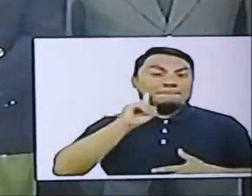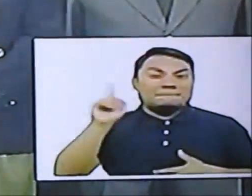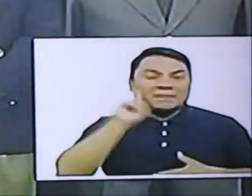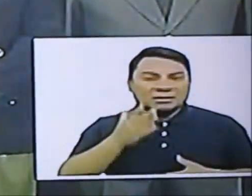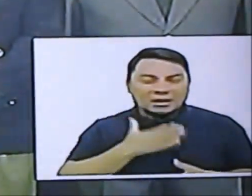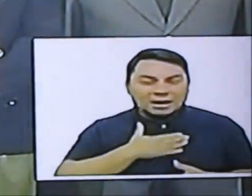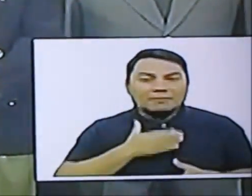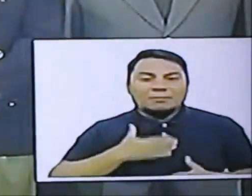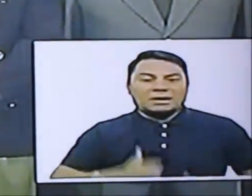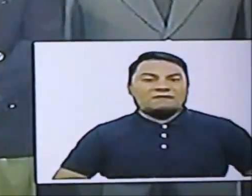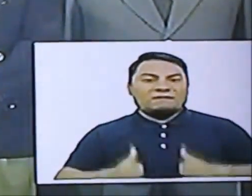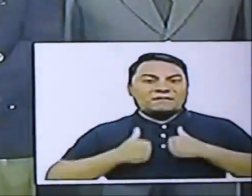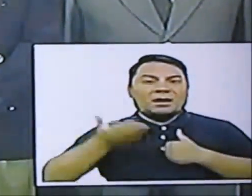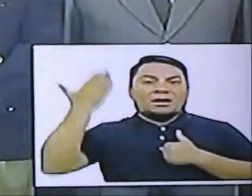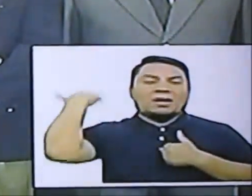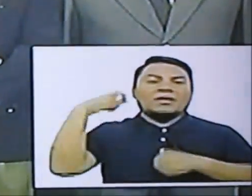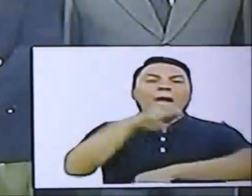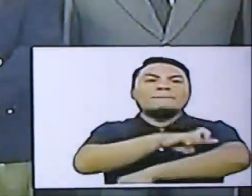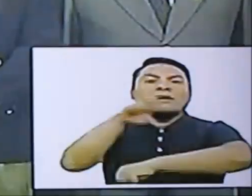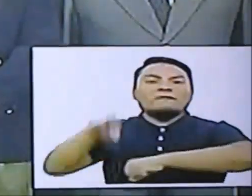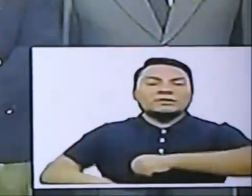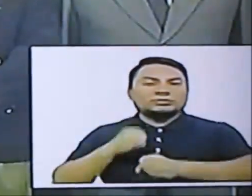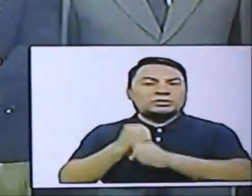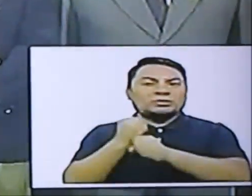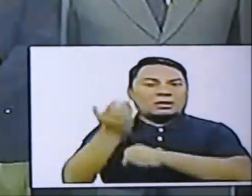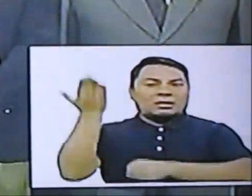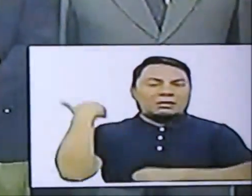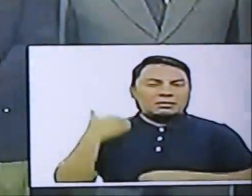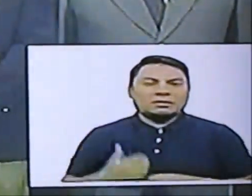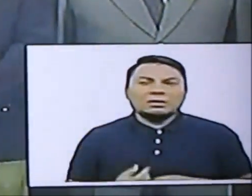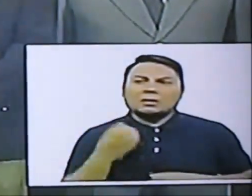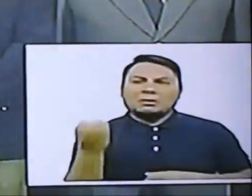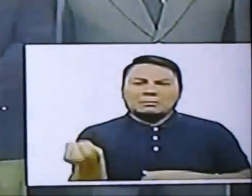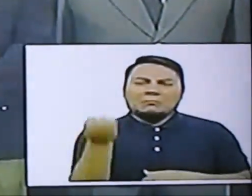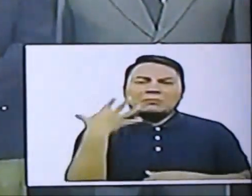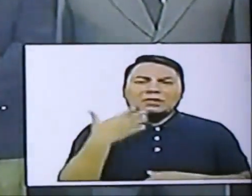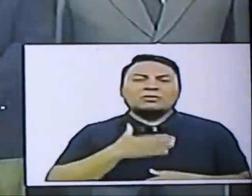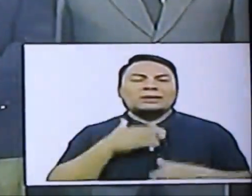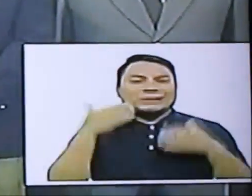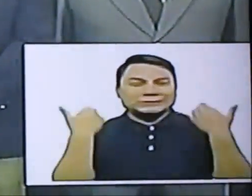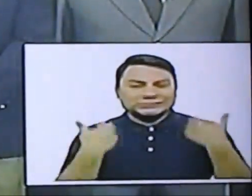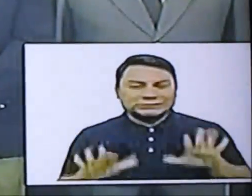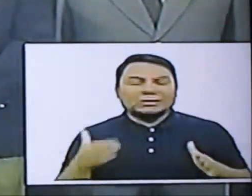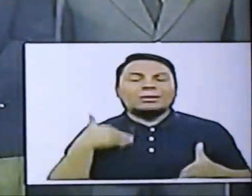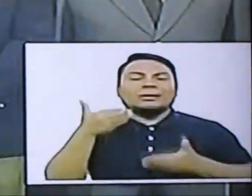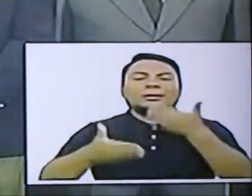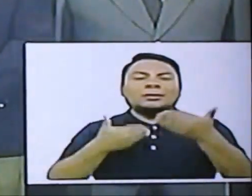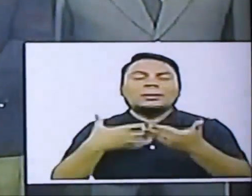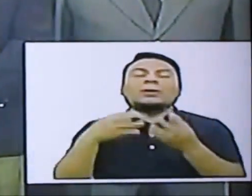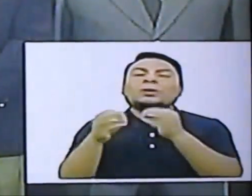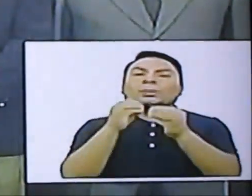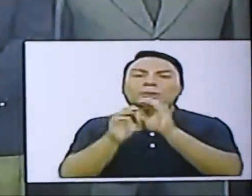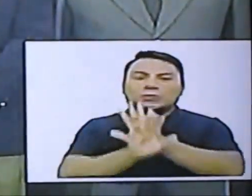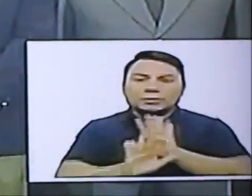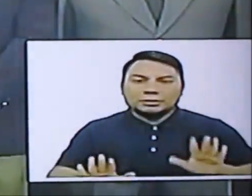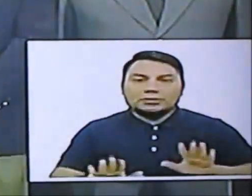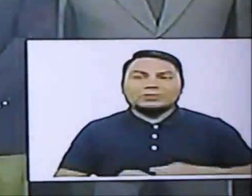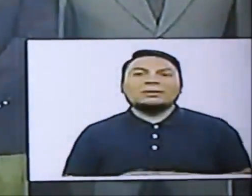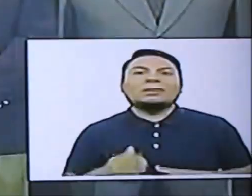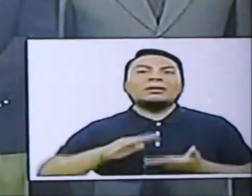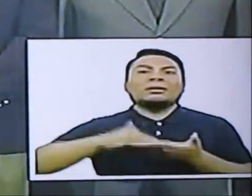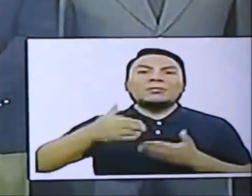vida profesional e incluso, una vez superado este trance, el 21 de